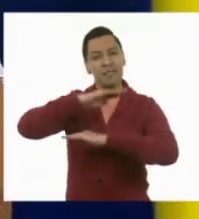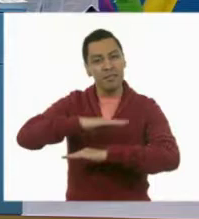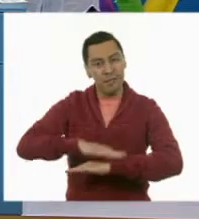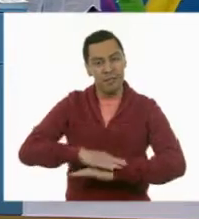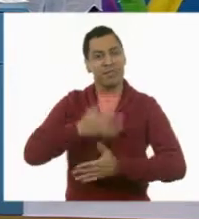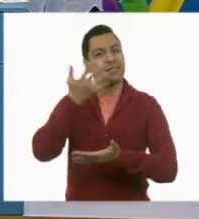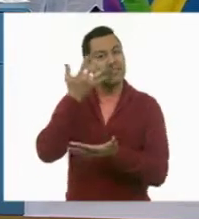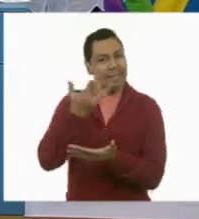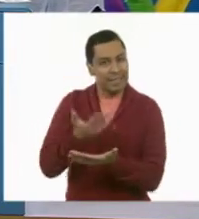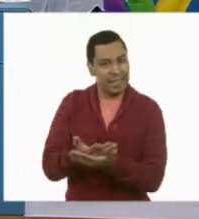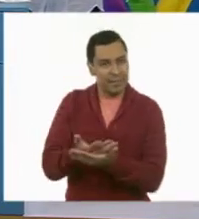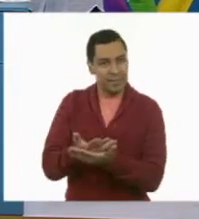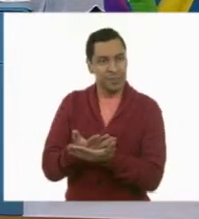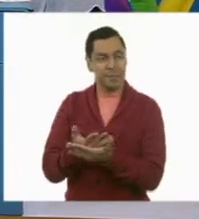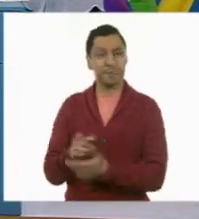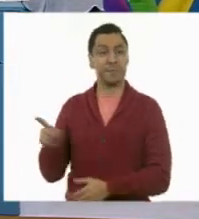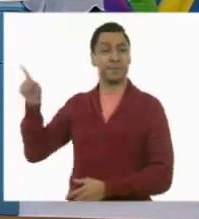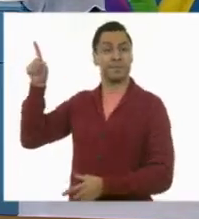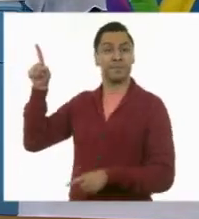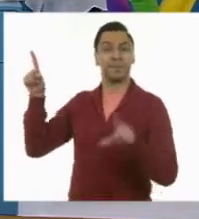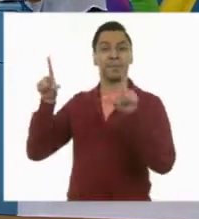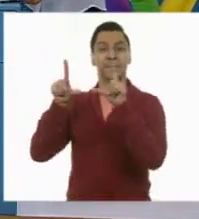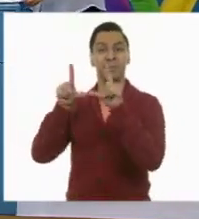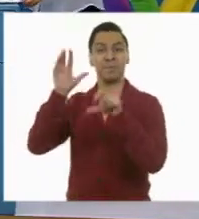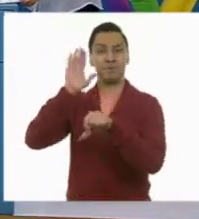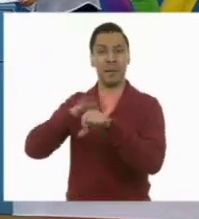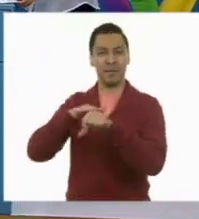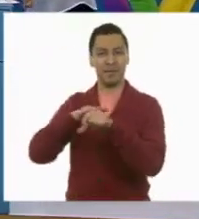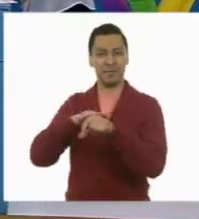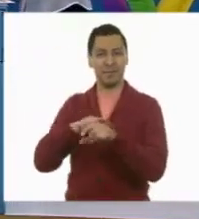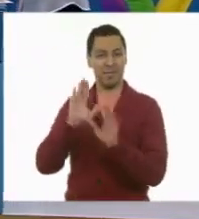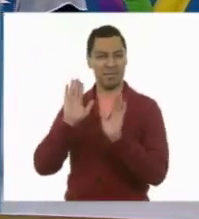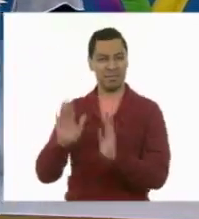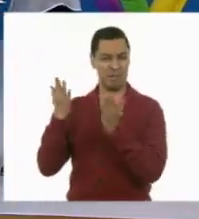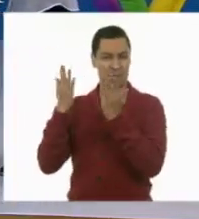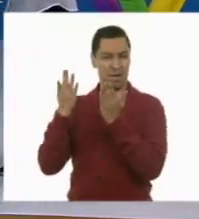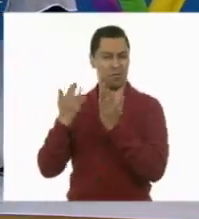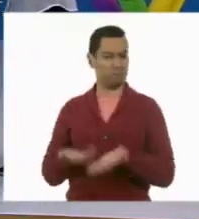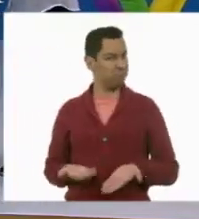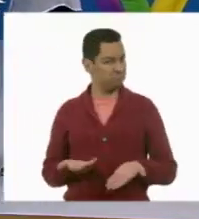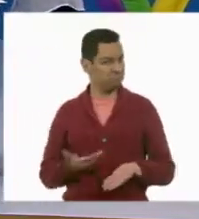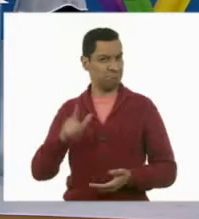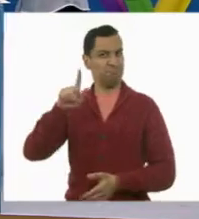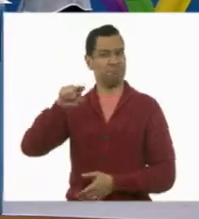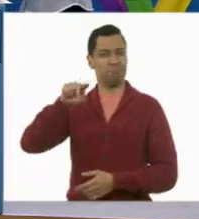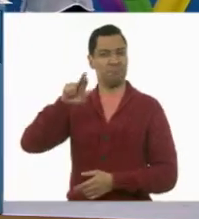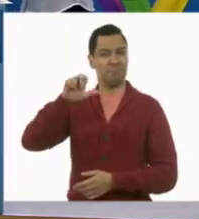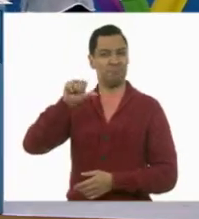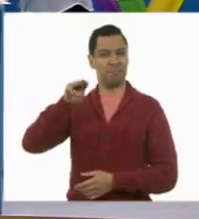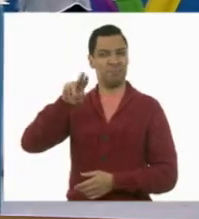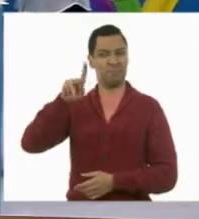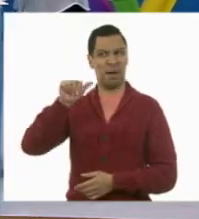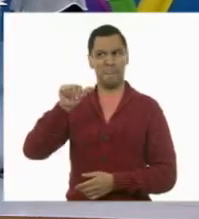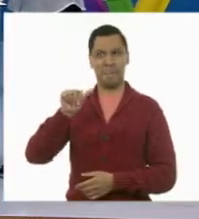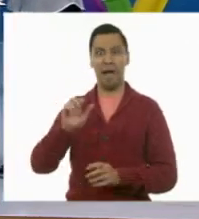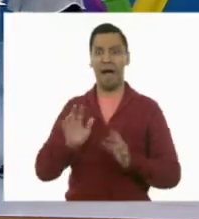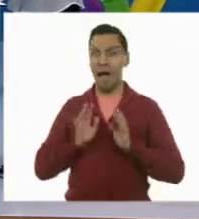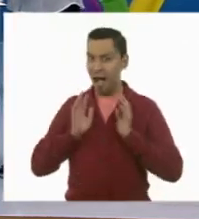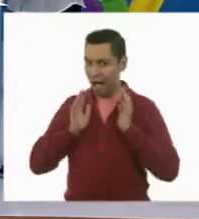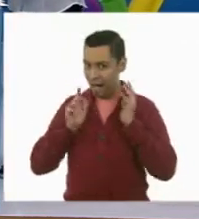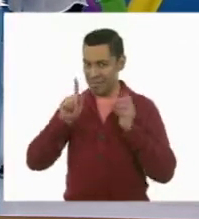más, que es una tarjeta trampa. Ahorita se los voy a indicar. ¡Tarjeta trampa! Lo